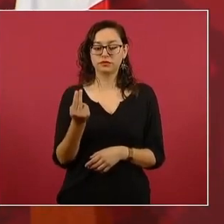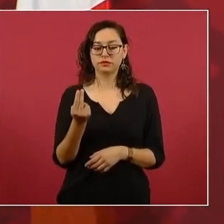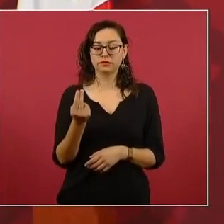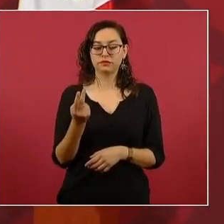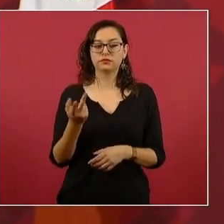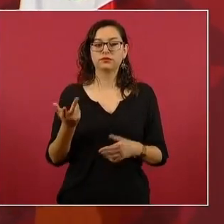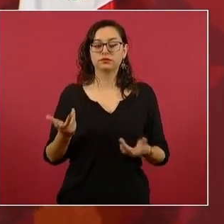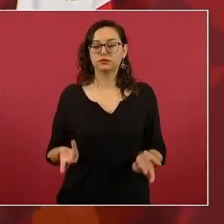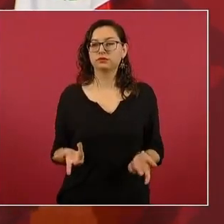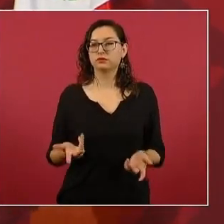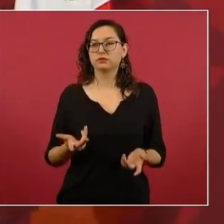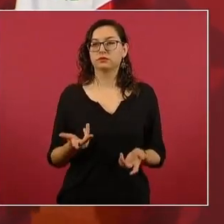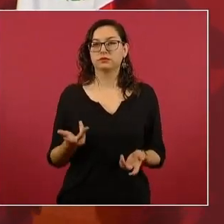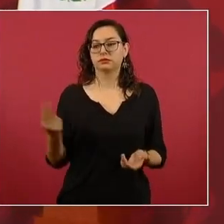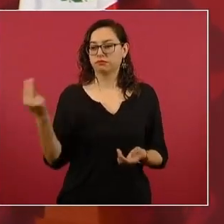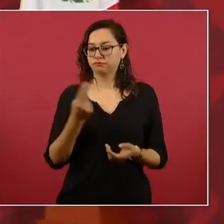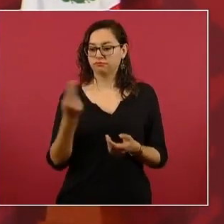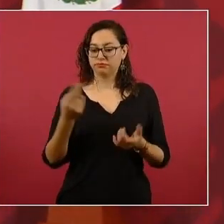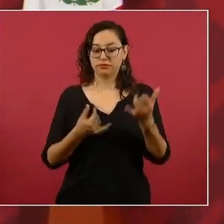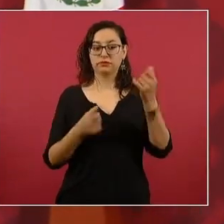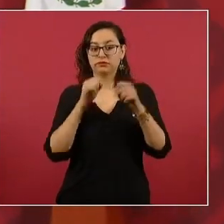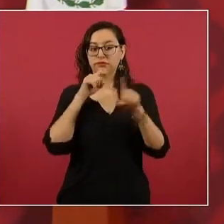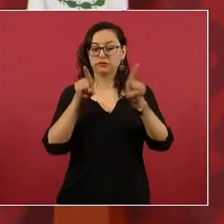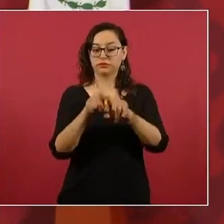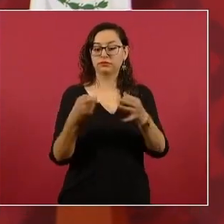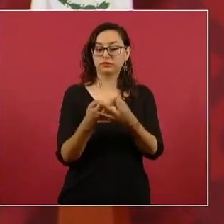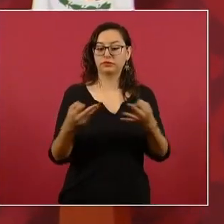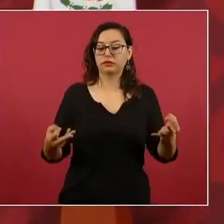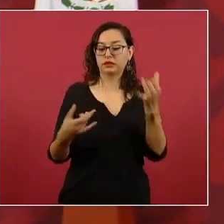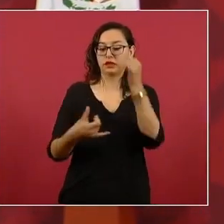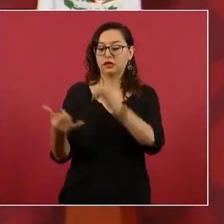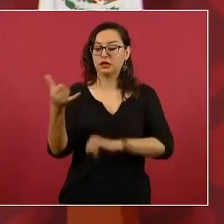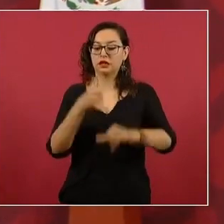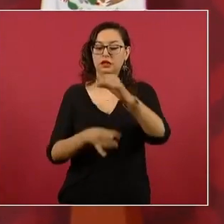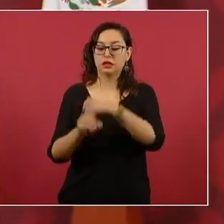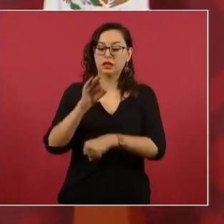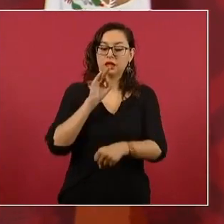Vamos a producir 2, 3 veces más fertilizantes en poco tiempo,